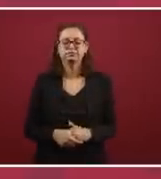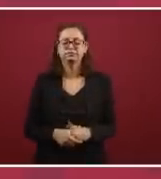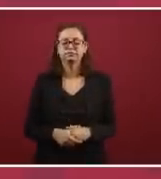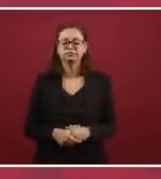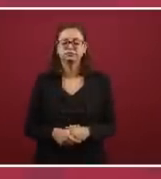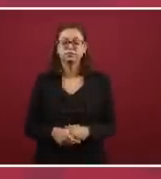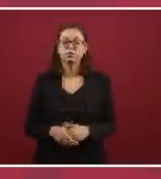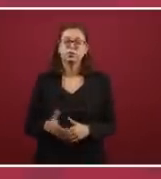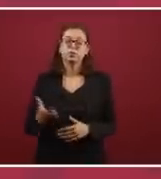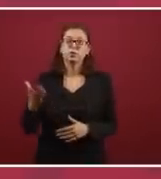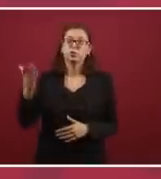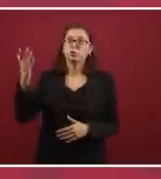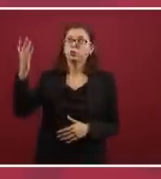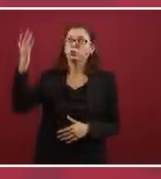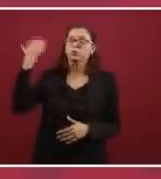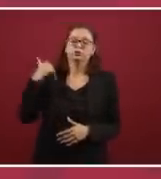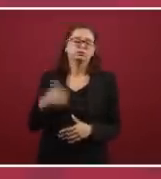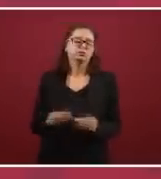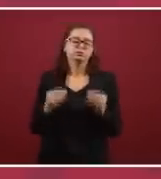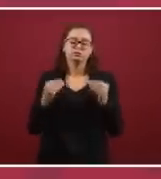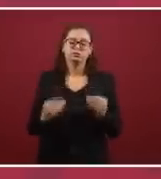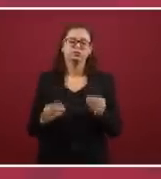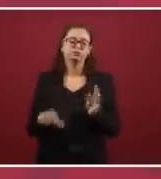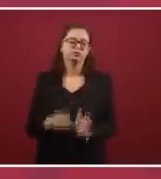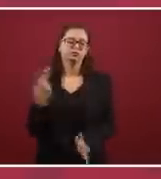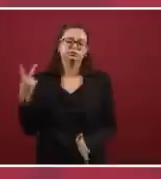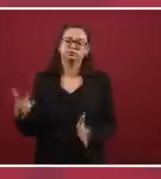desde antes